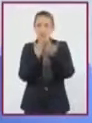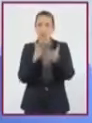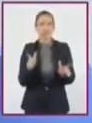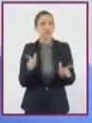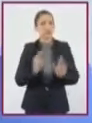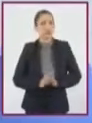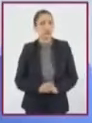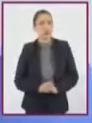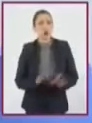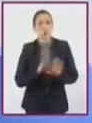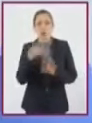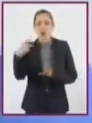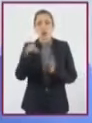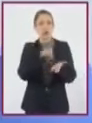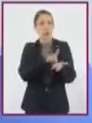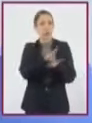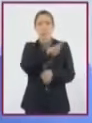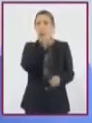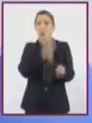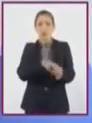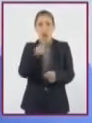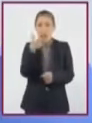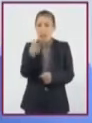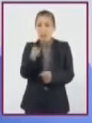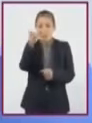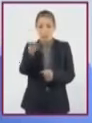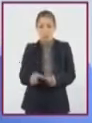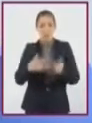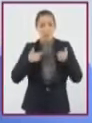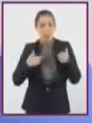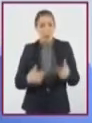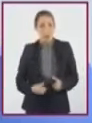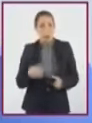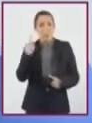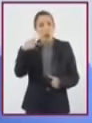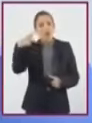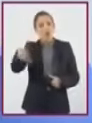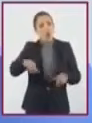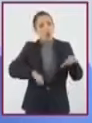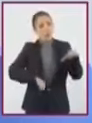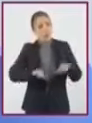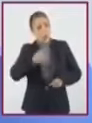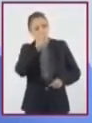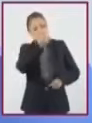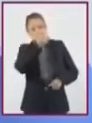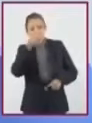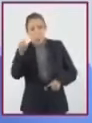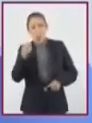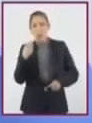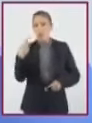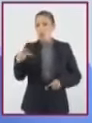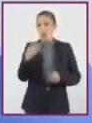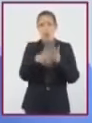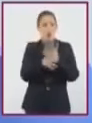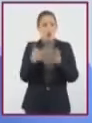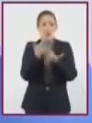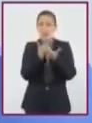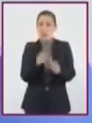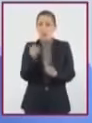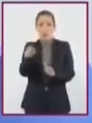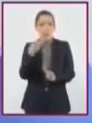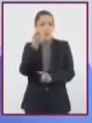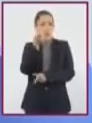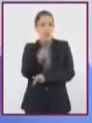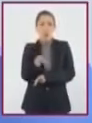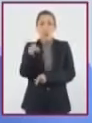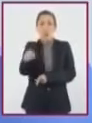libertad, como derecho natural de los individuos, para ordenar sus acciones y disponer de sus bienes dentro